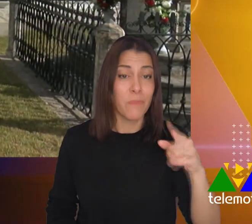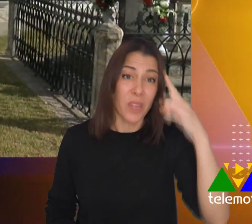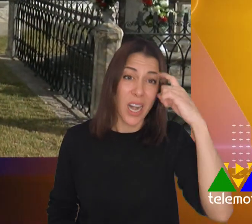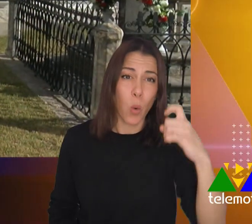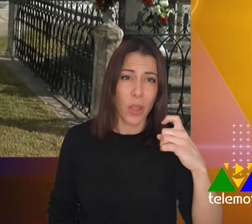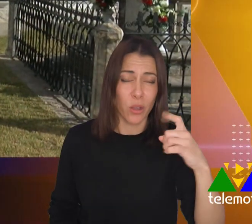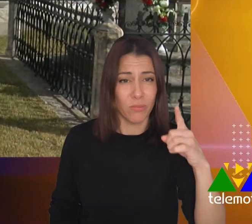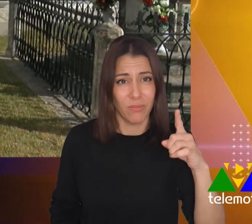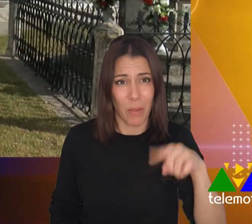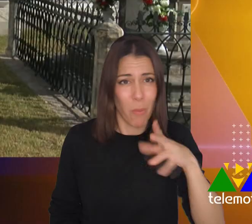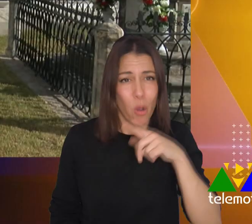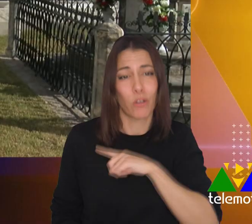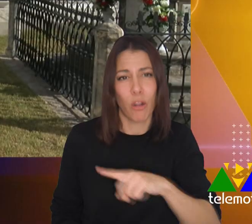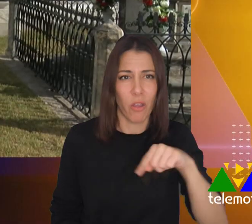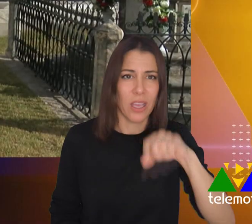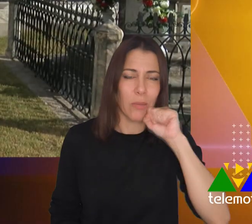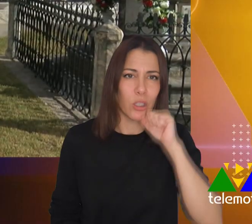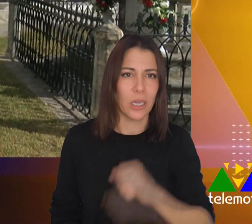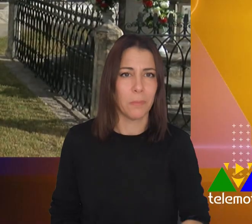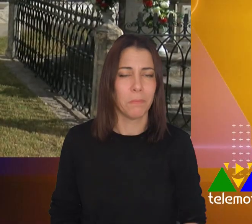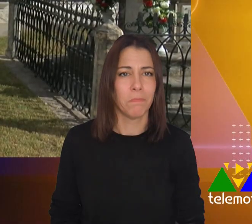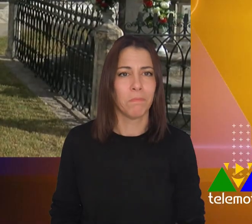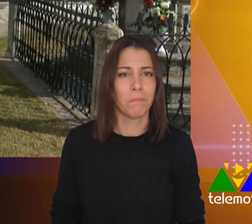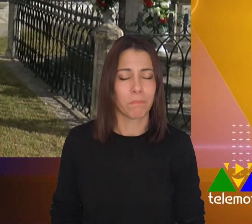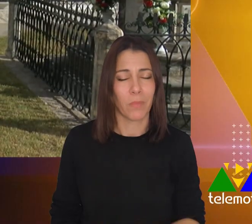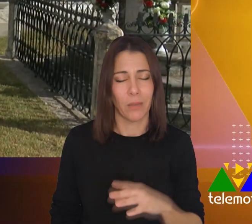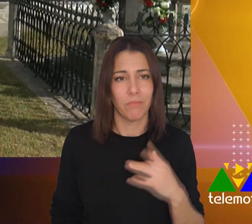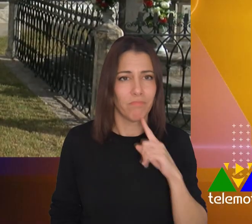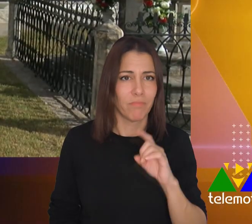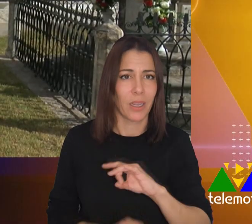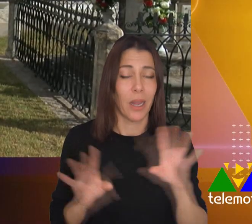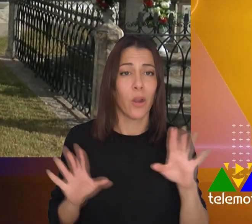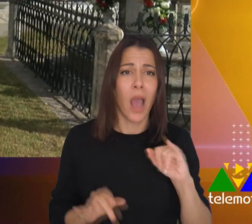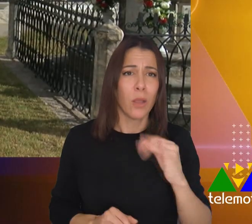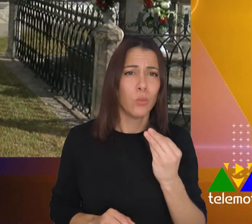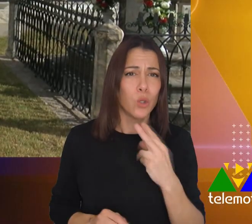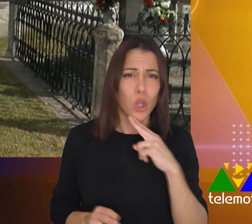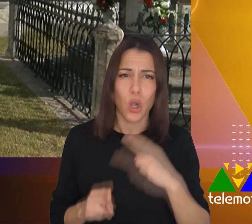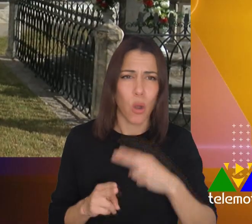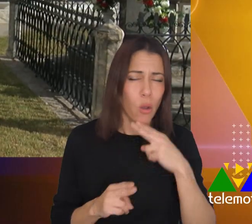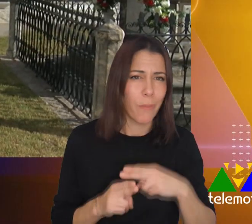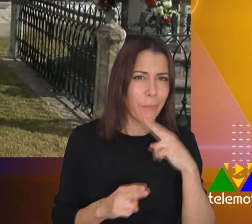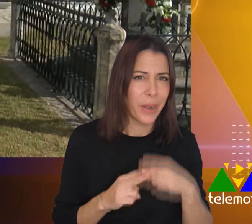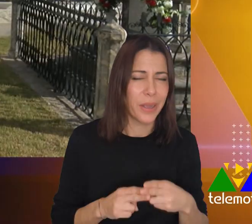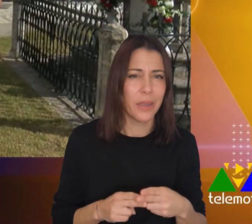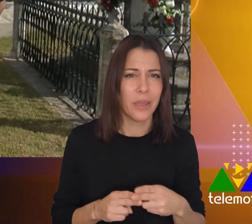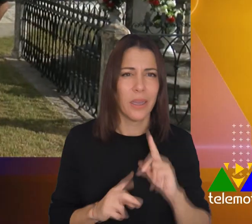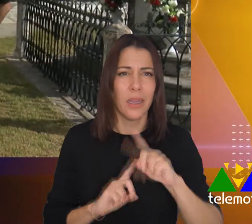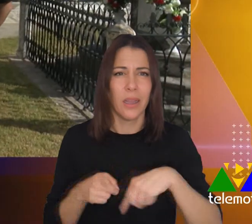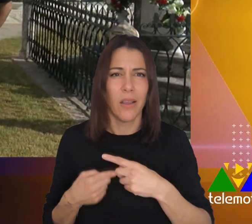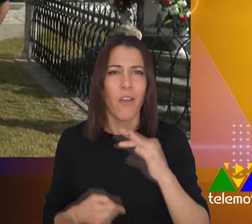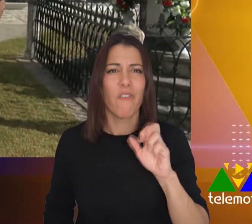pues también a los soldados de Motril. Pues Y claro que sí. hay pues muchísimos nombres, la